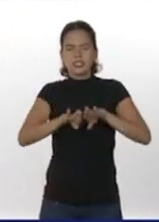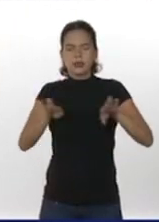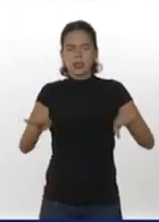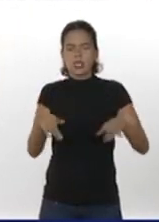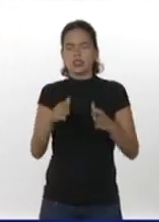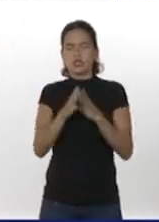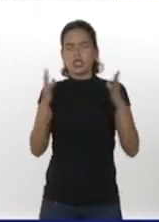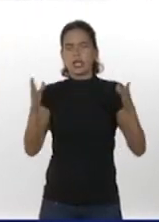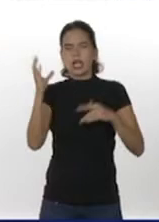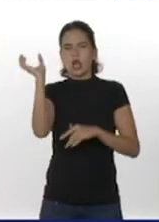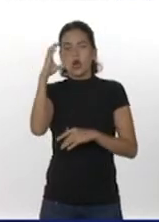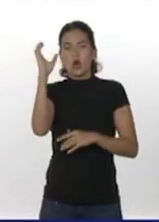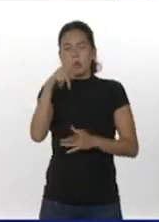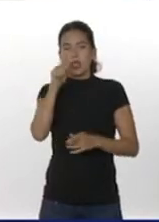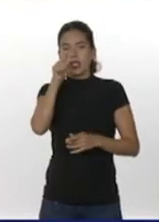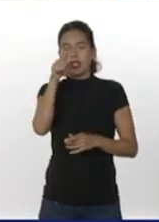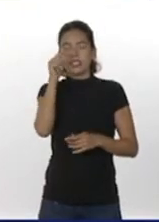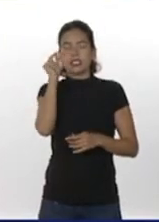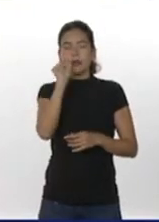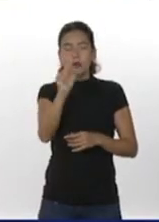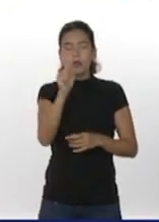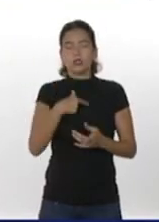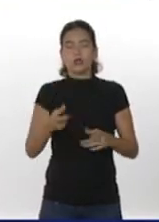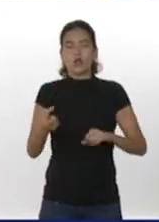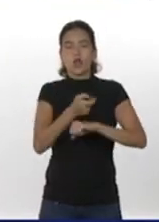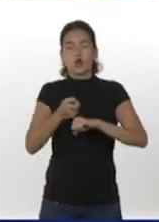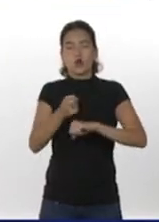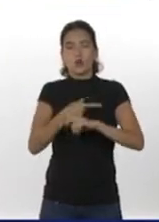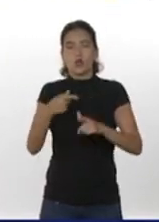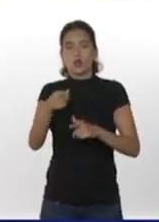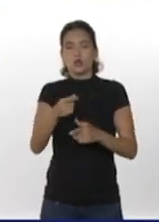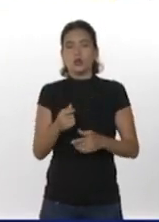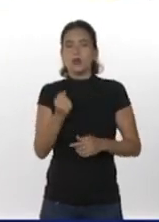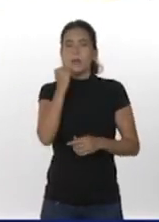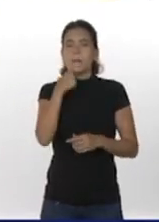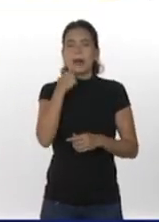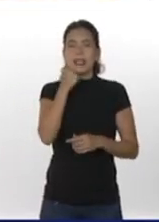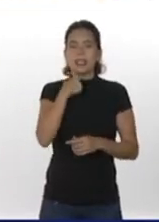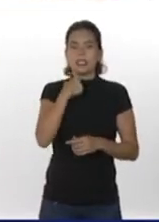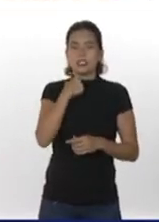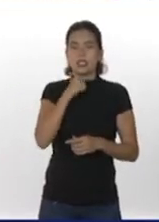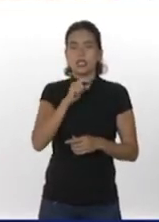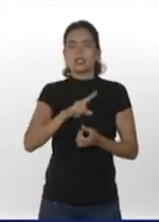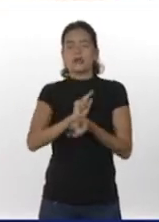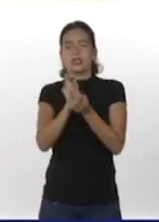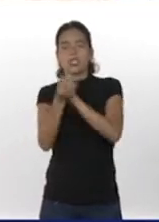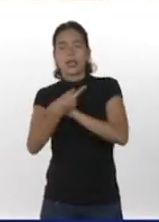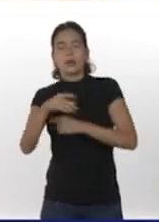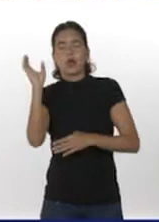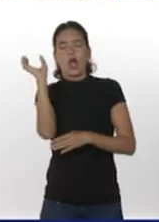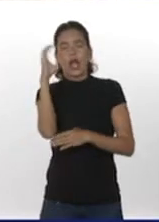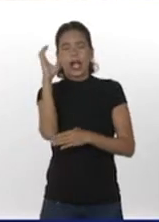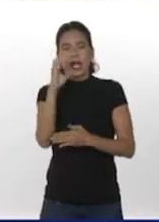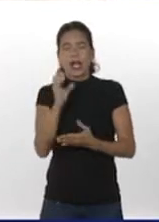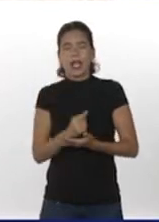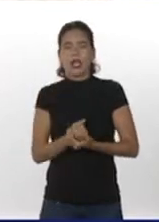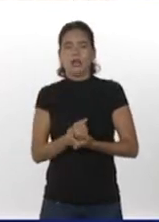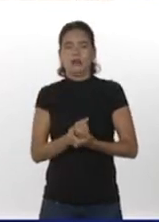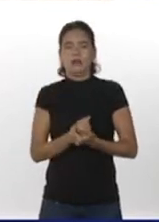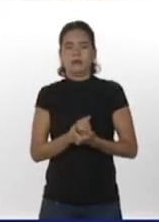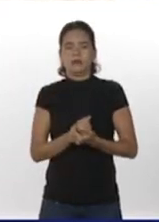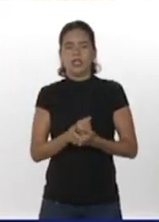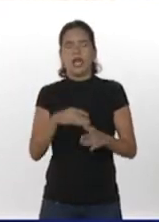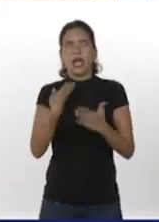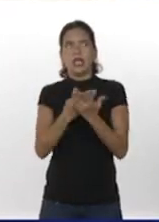Gran Colombia hasta este momento, el gobierno tuvo su sede en Valencia. Caracas fue la capital desde